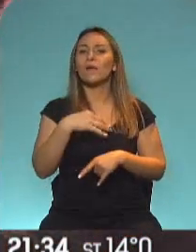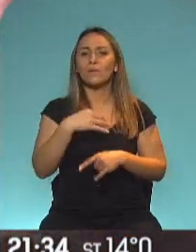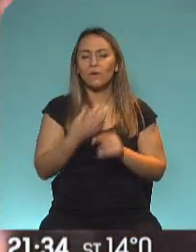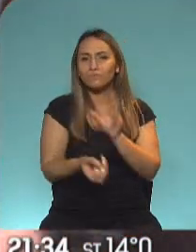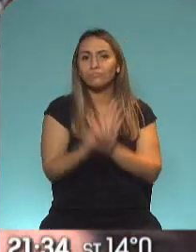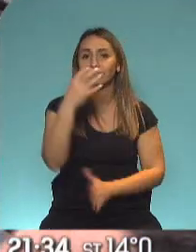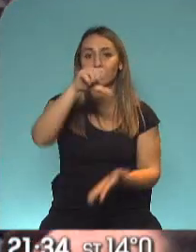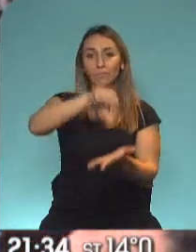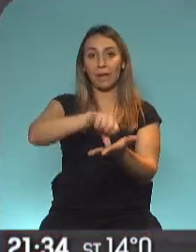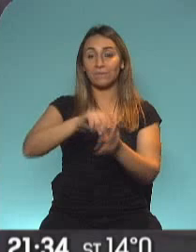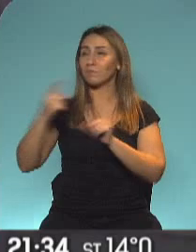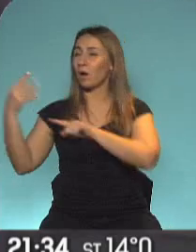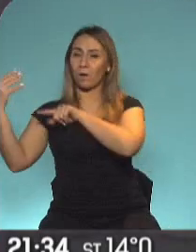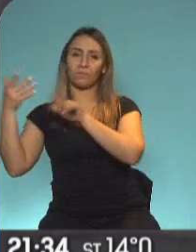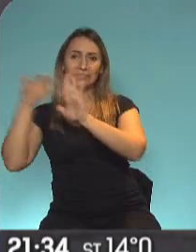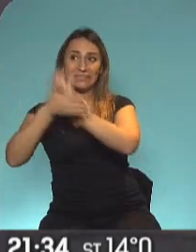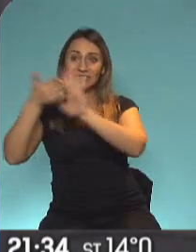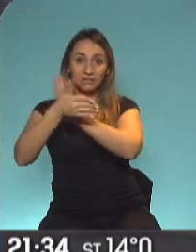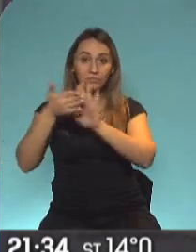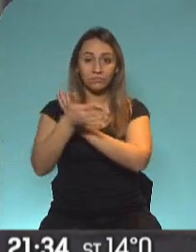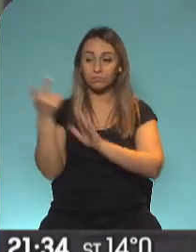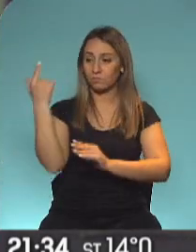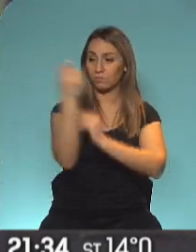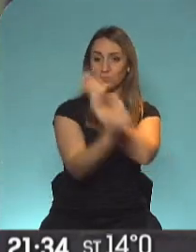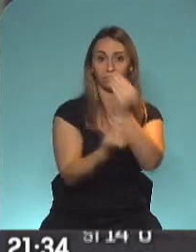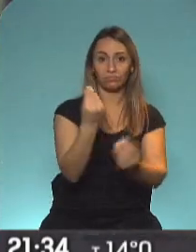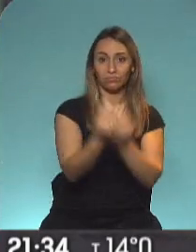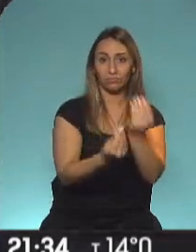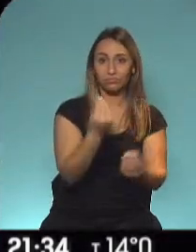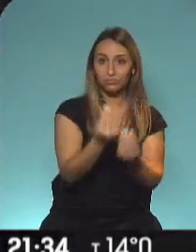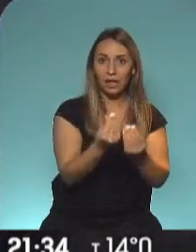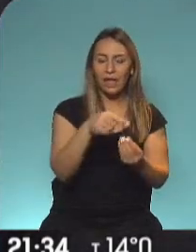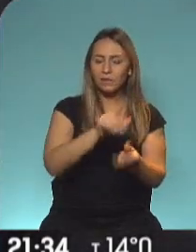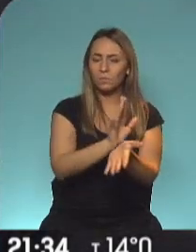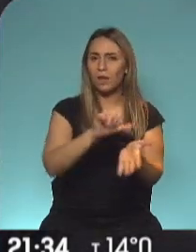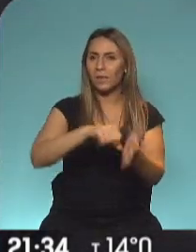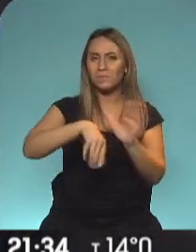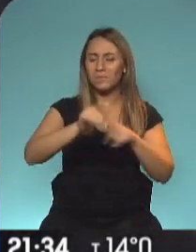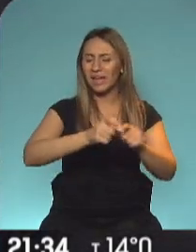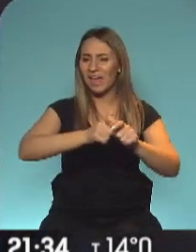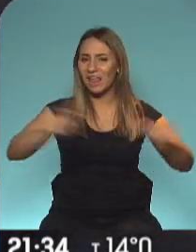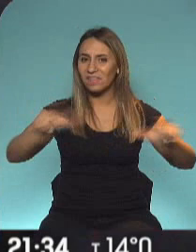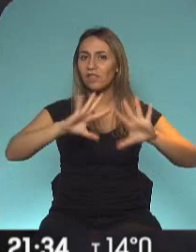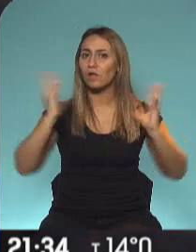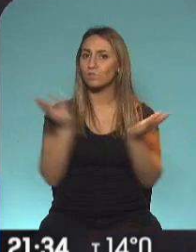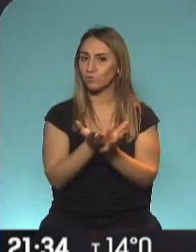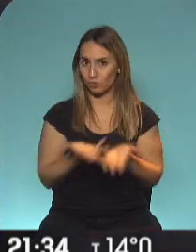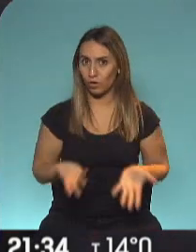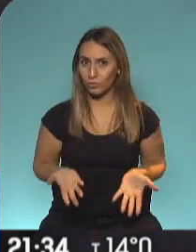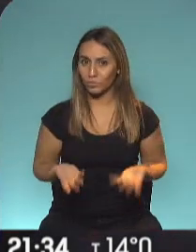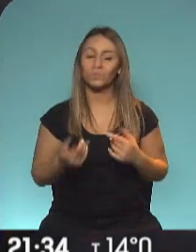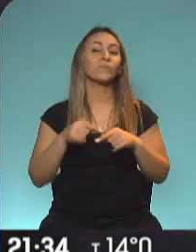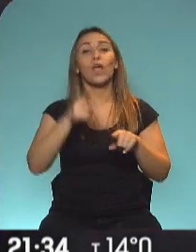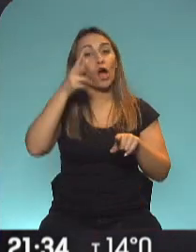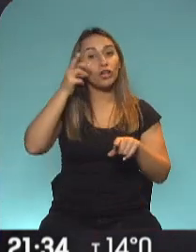población, se convertiría en el 20º país más grande del mundo. De esas 80 millones de personas